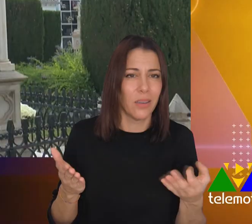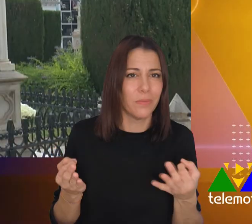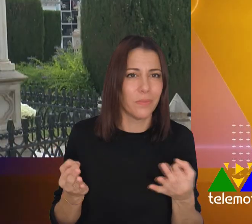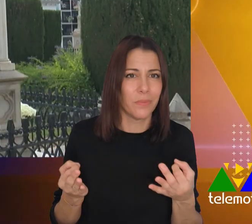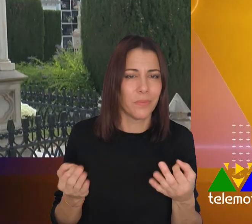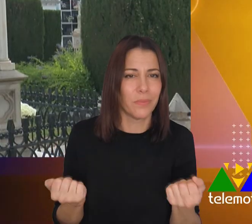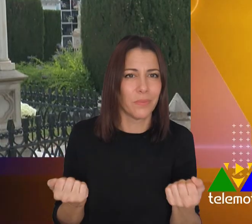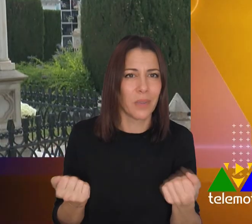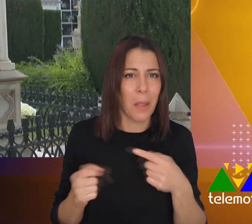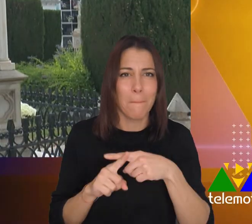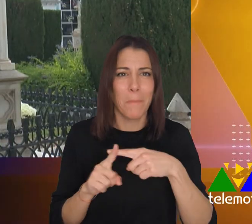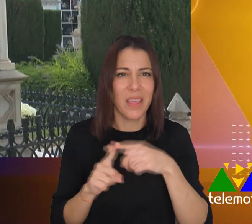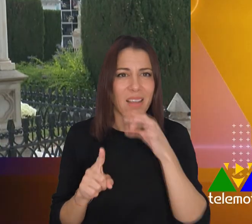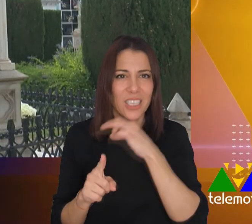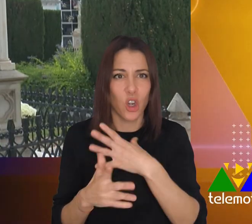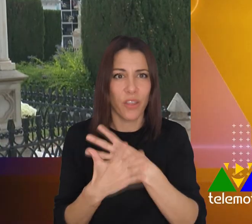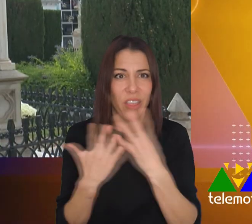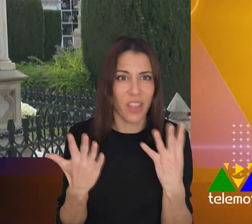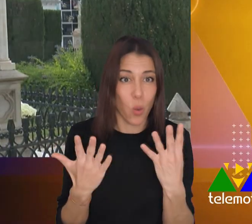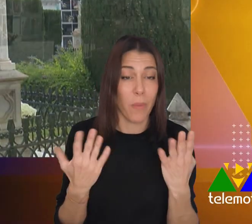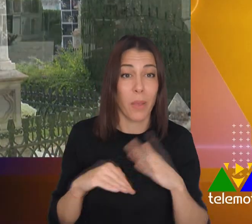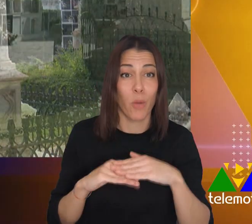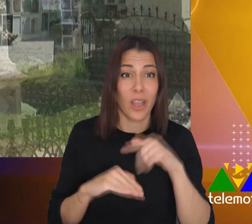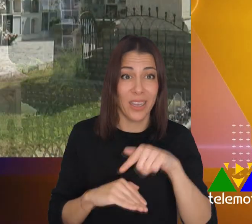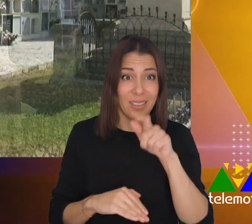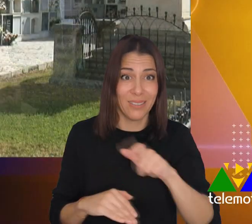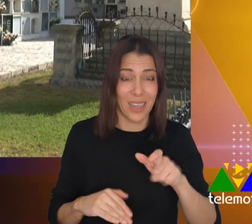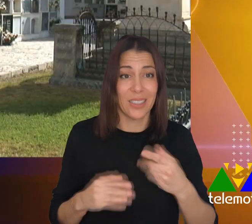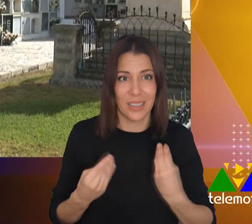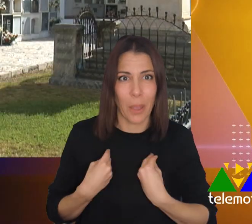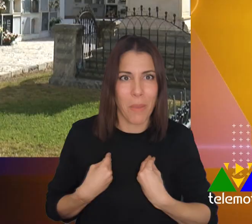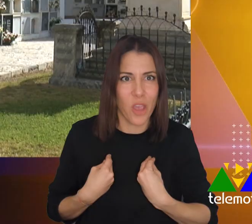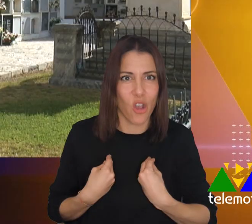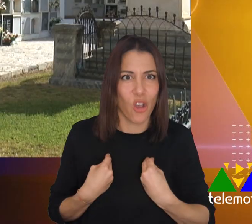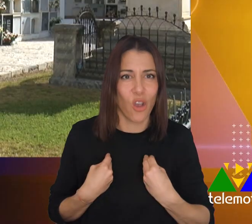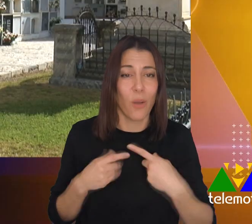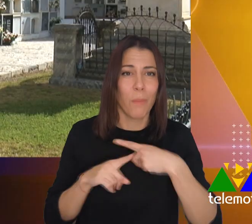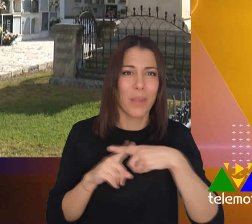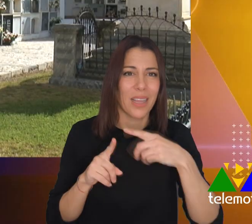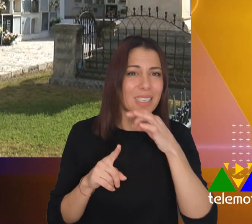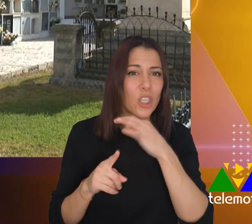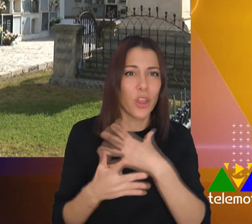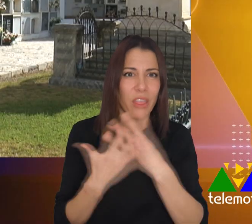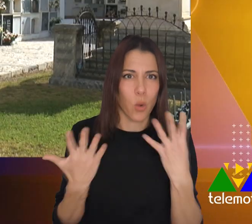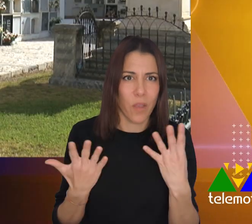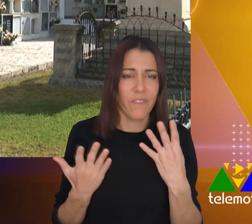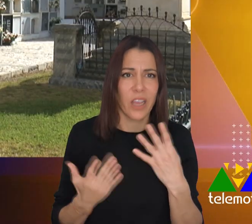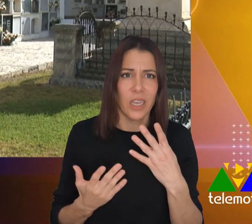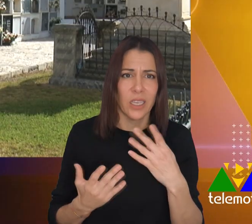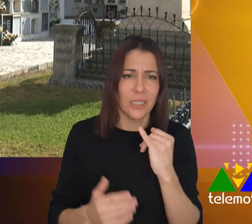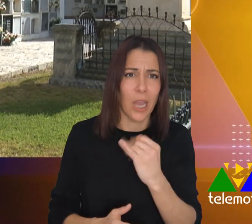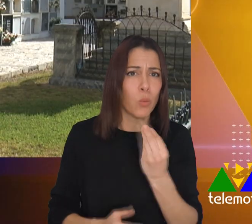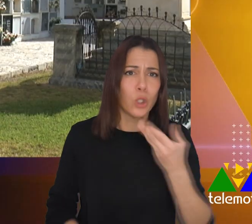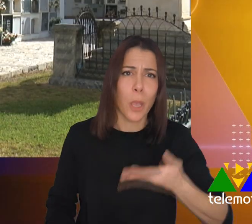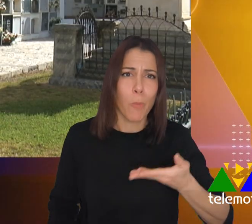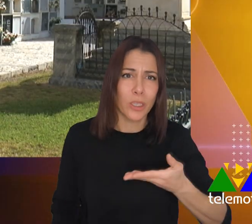a mediados del siglo XIX, es decir, que esta gente vivió a mediados del siglo XIX y tuvieron mucha importancia